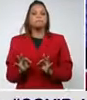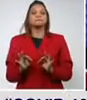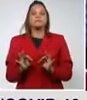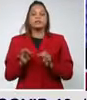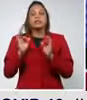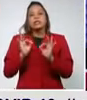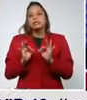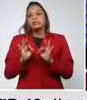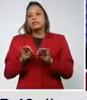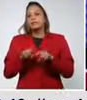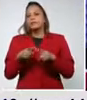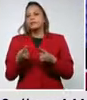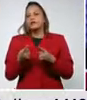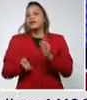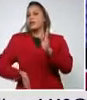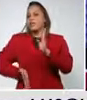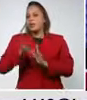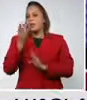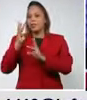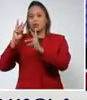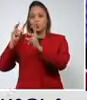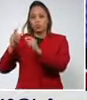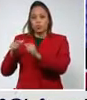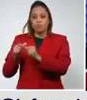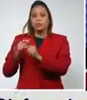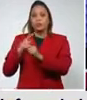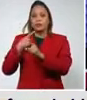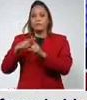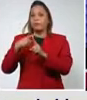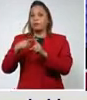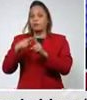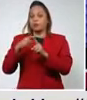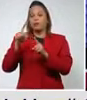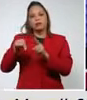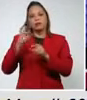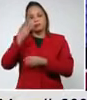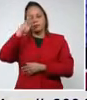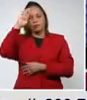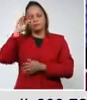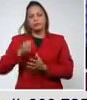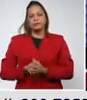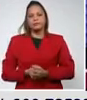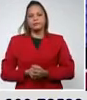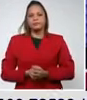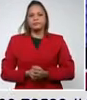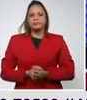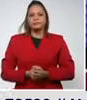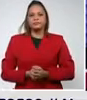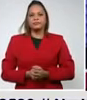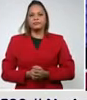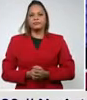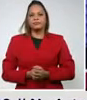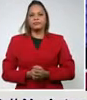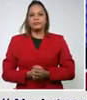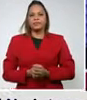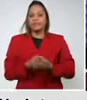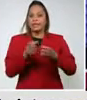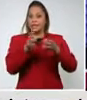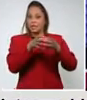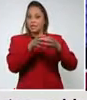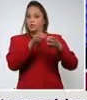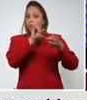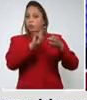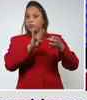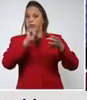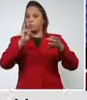Realmente elevada cifra de casos confirmados. De los 997 casos